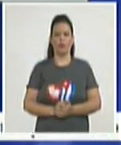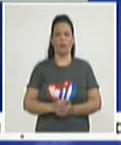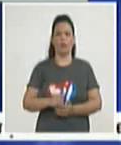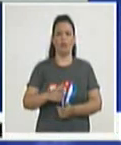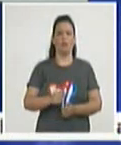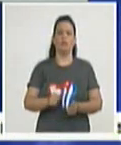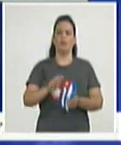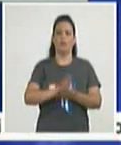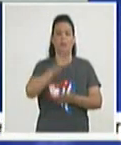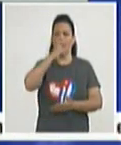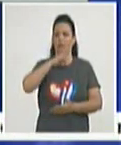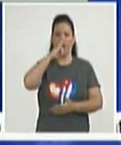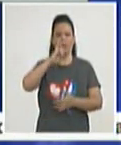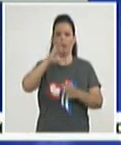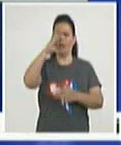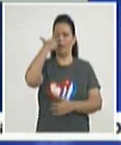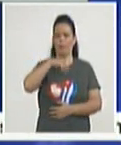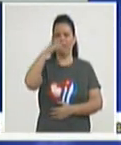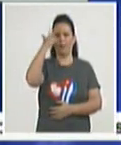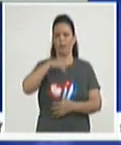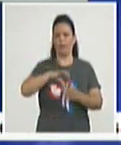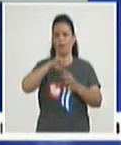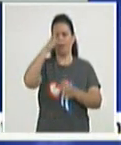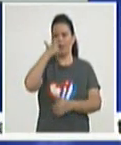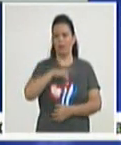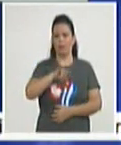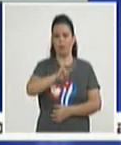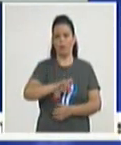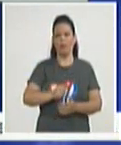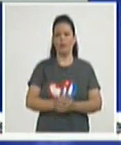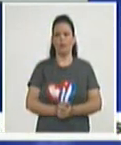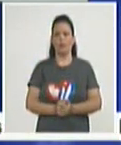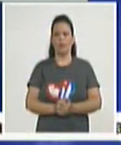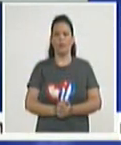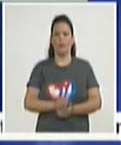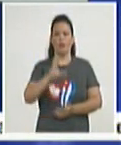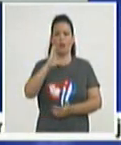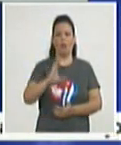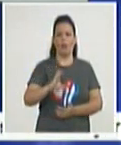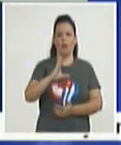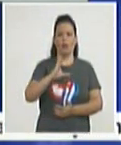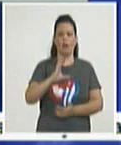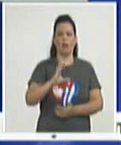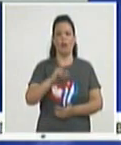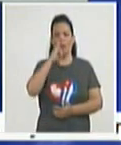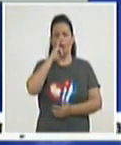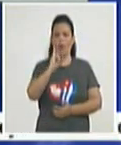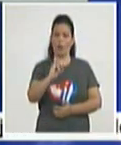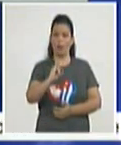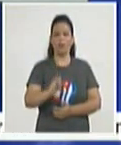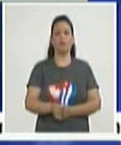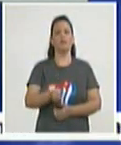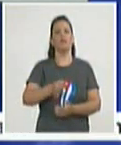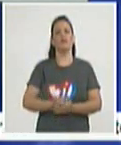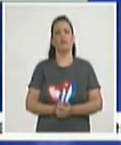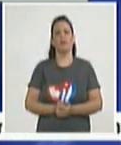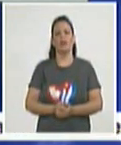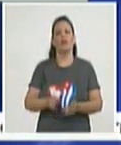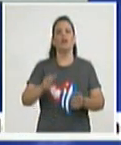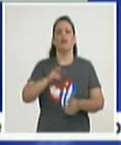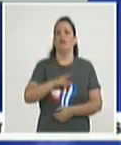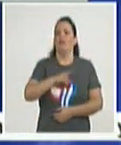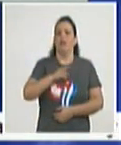Placeta 68, al igual que Encrucijada, Camajuaní 62, Remedio 60, Sagua la Grande